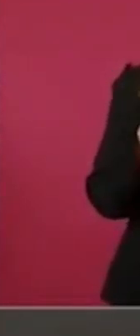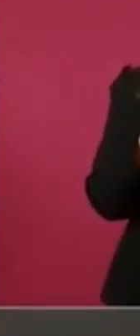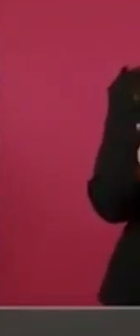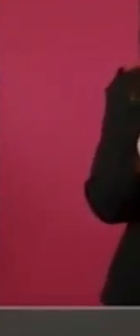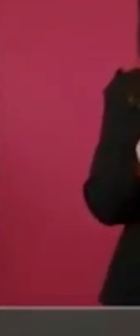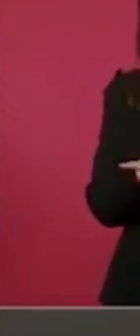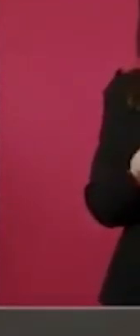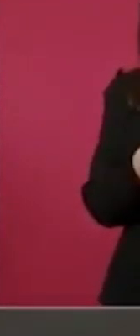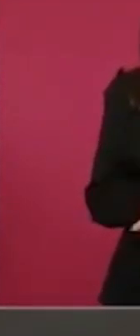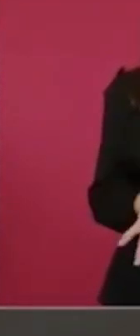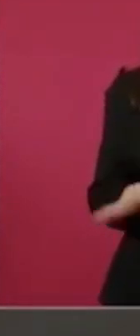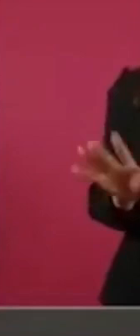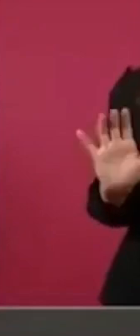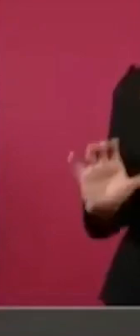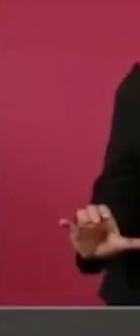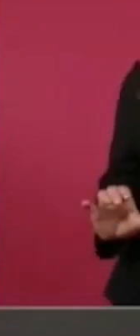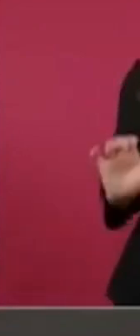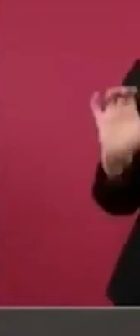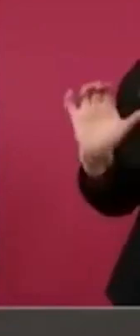y hay que